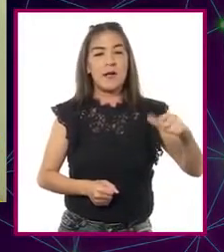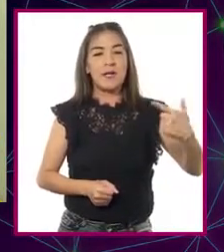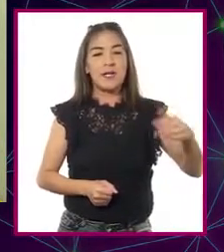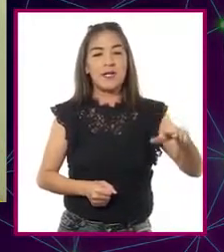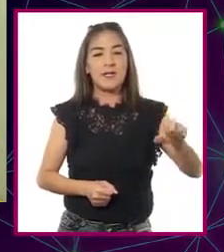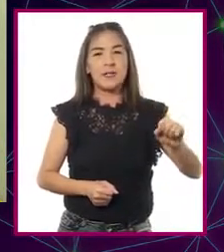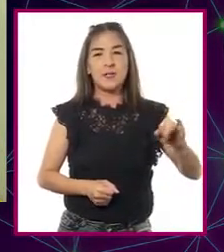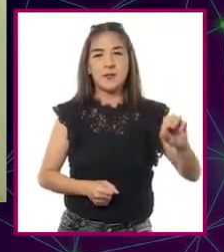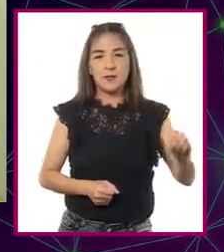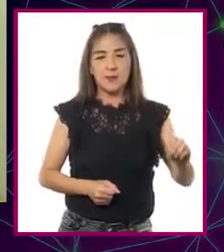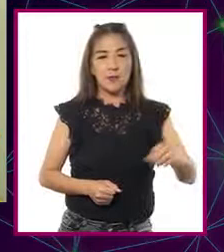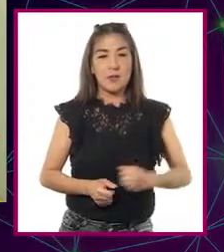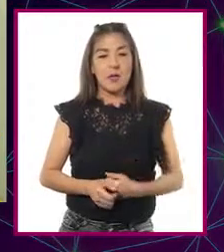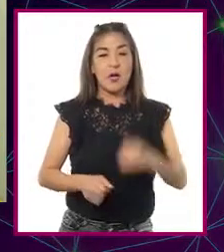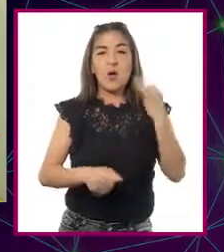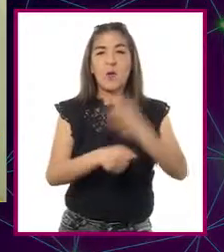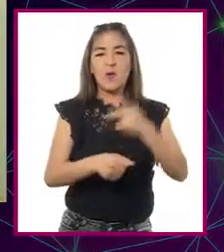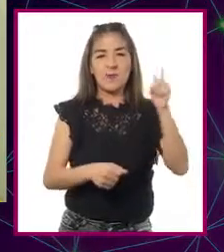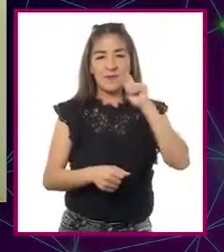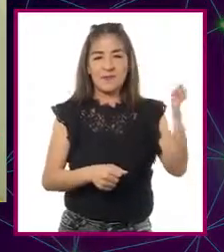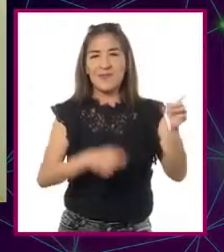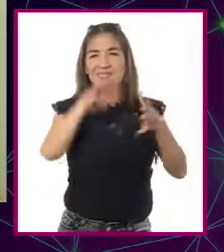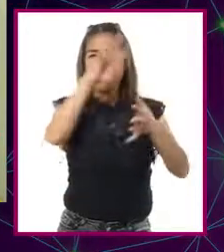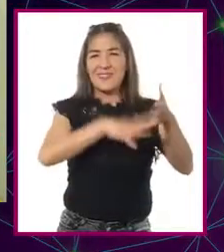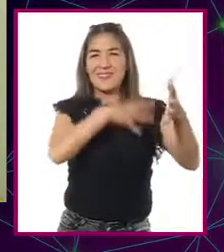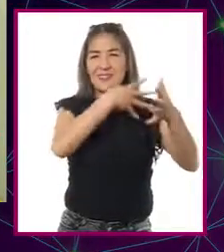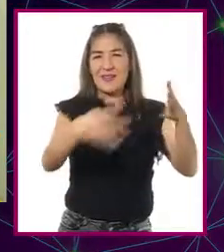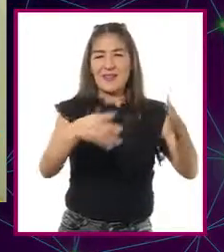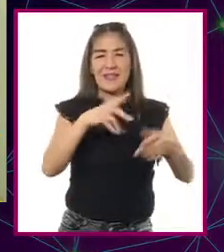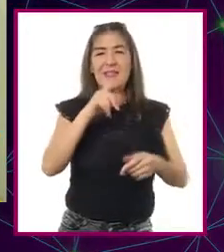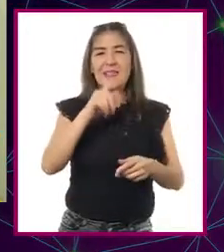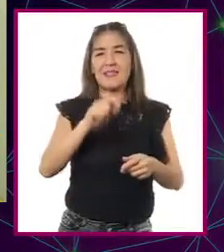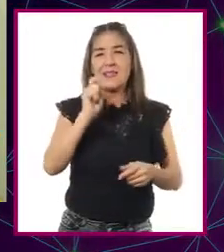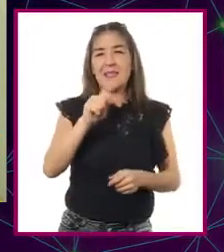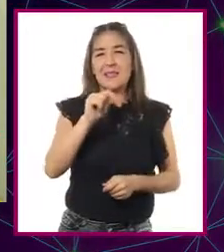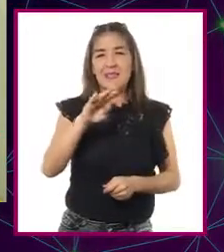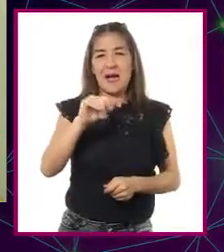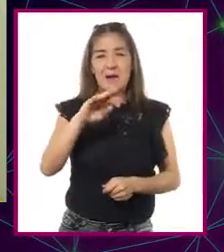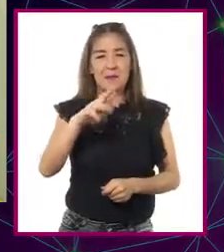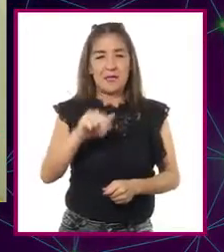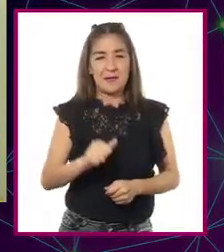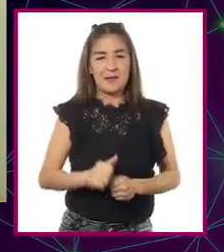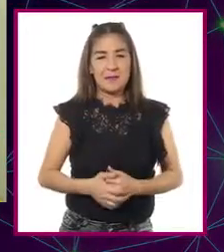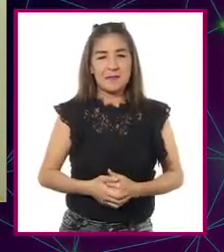Pues se pueden ayudar con su tabla periódica y vemos que estos 4 son precisamente